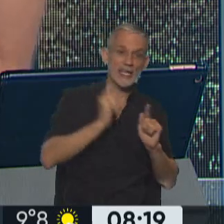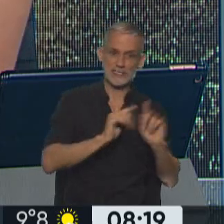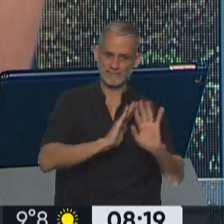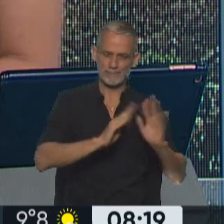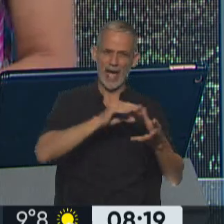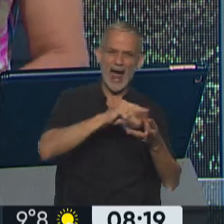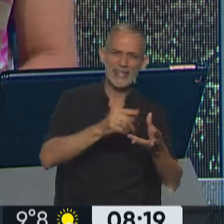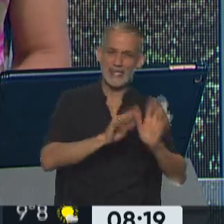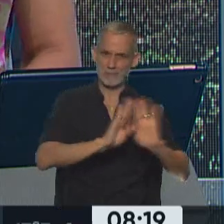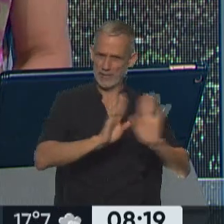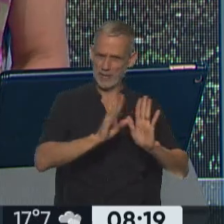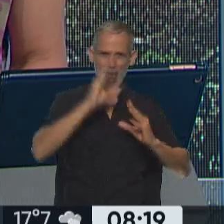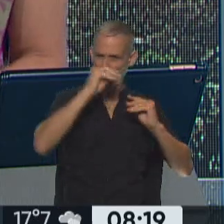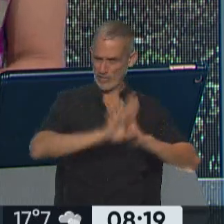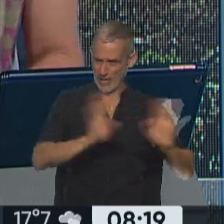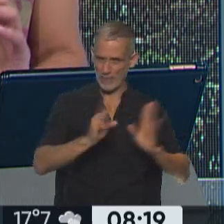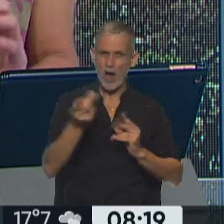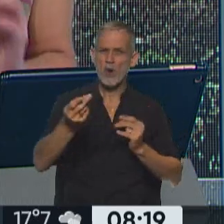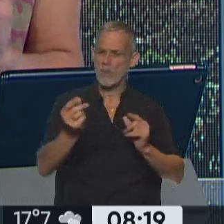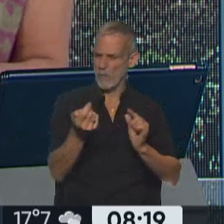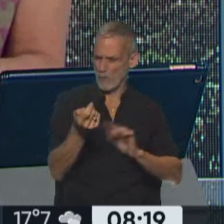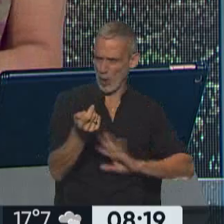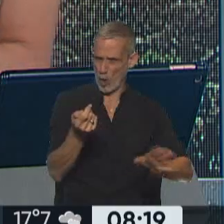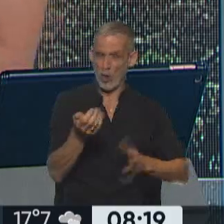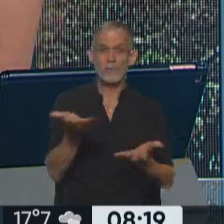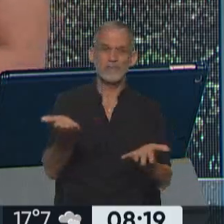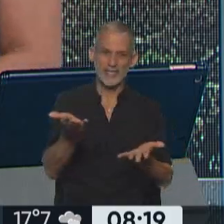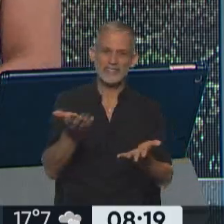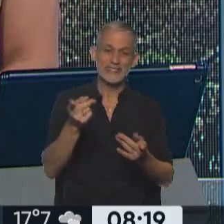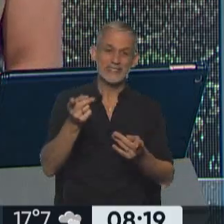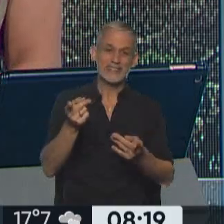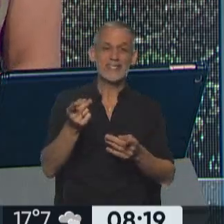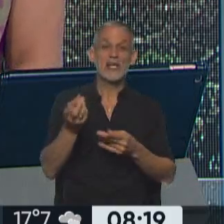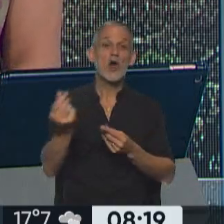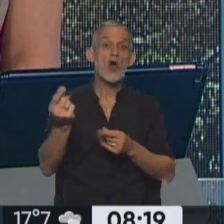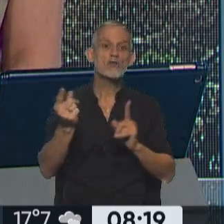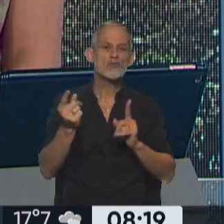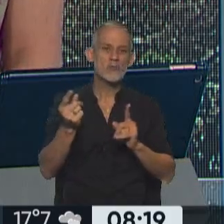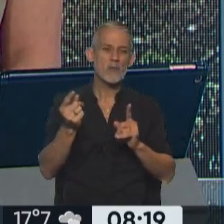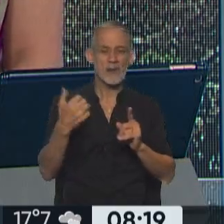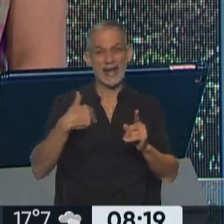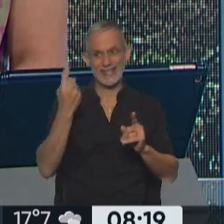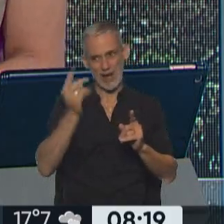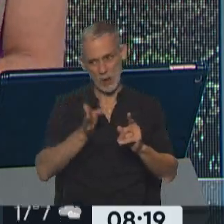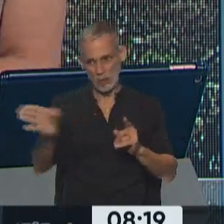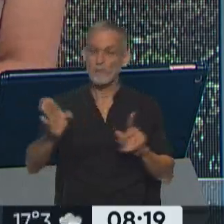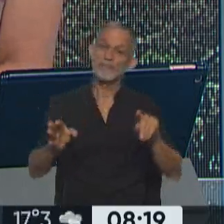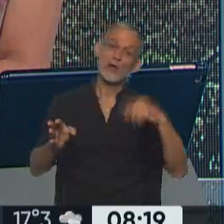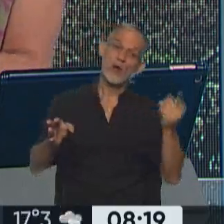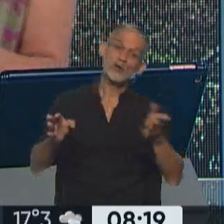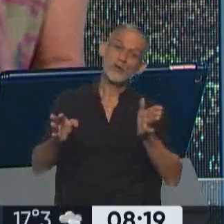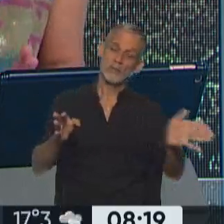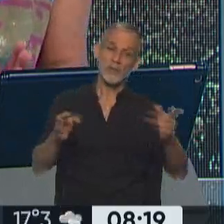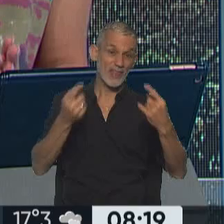la harina para hacer algo a la noche, Claro. digamos. Entonces, eso por ese del consumo del que está muy justo. Ahora, es